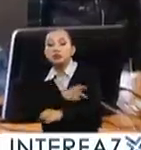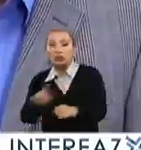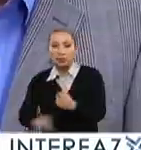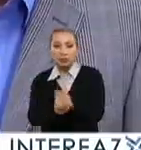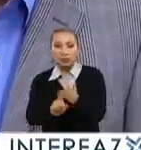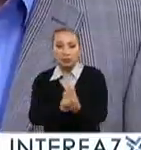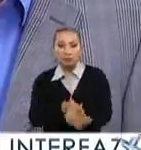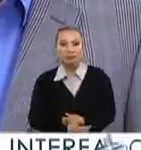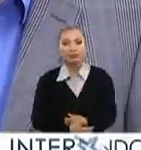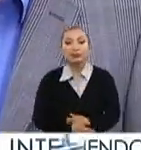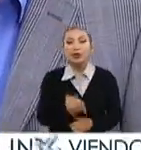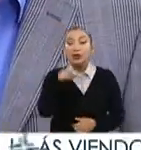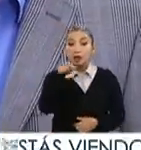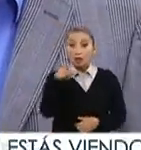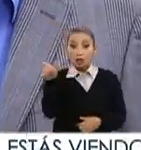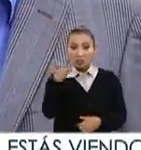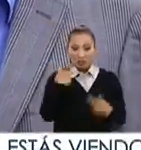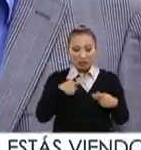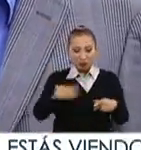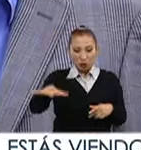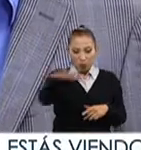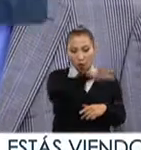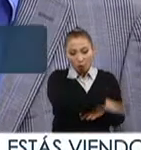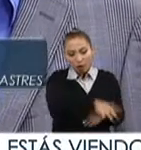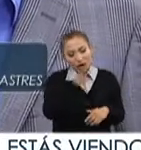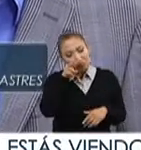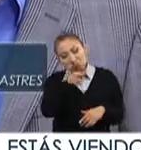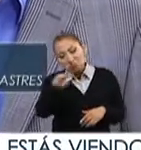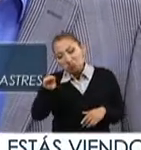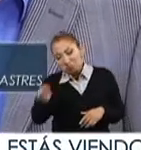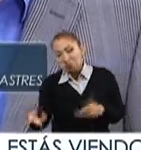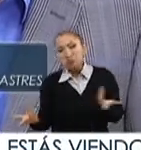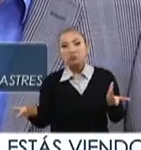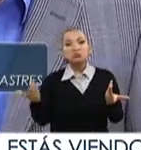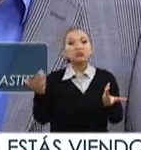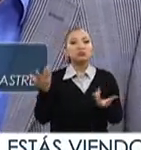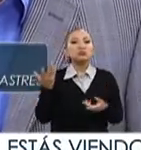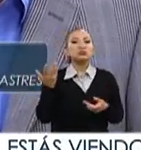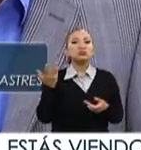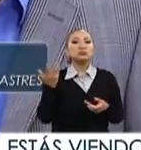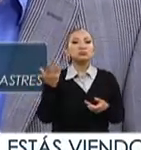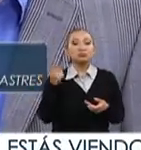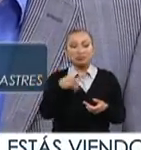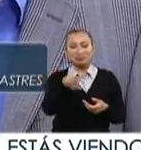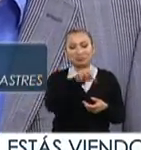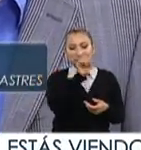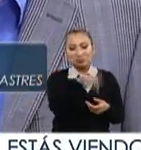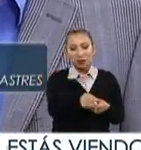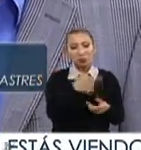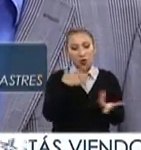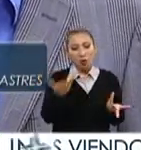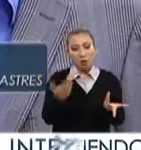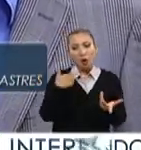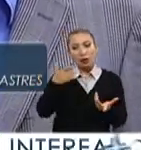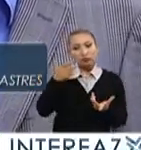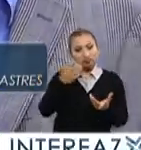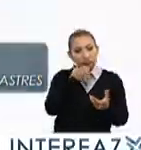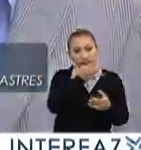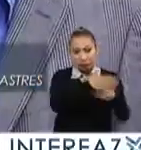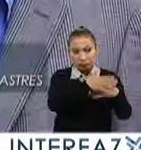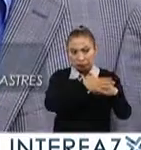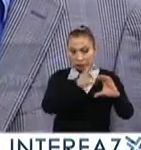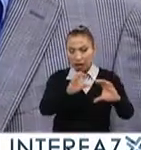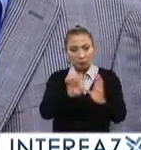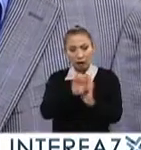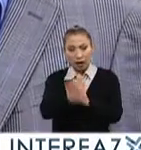desastre. Cada vez la ciudadanía va haciendo de ellos mismos esta parte de la cultura de la protección.